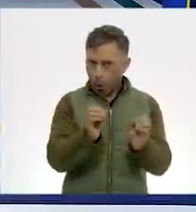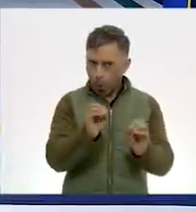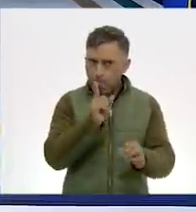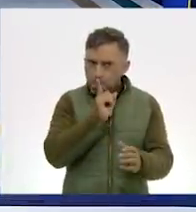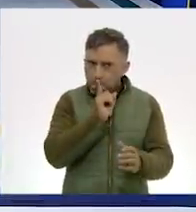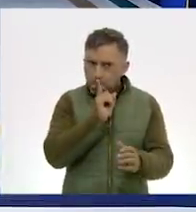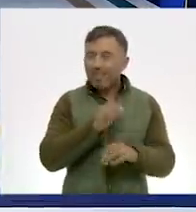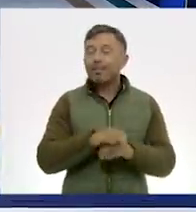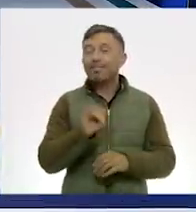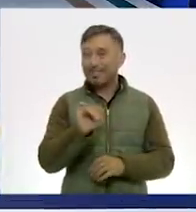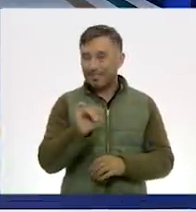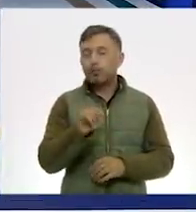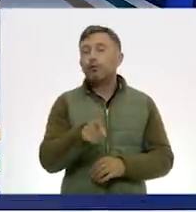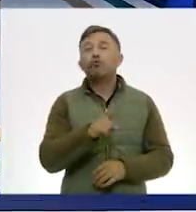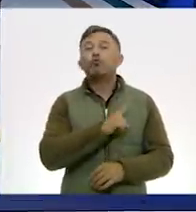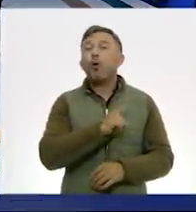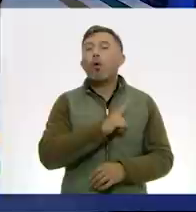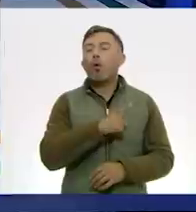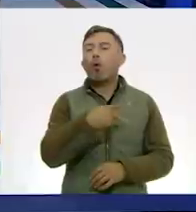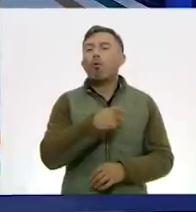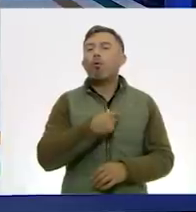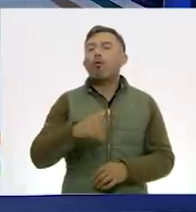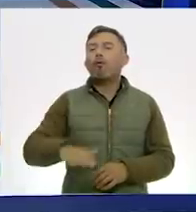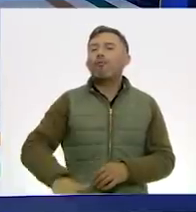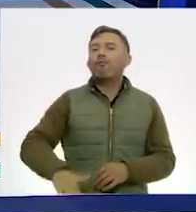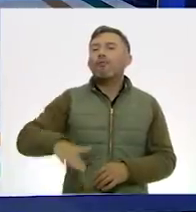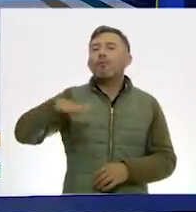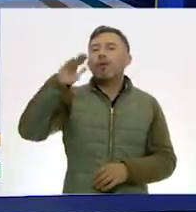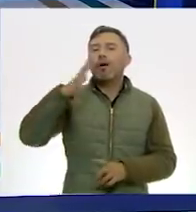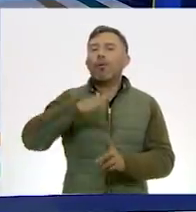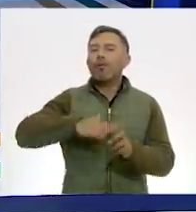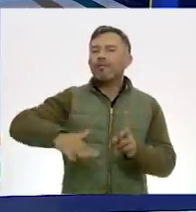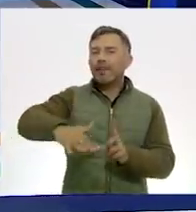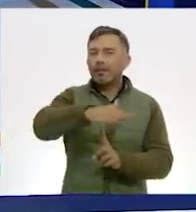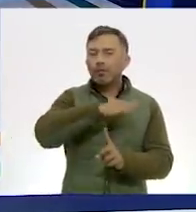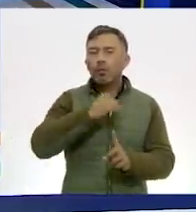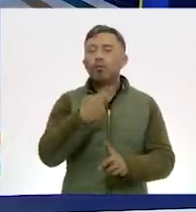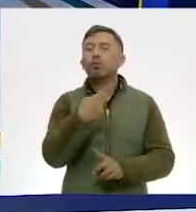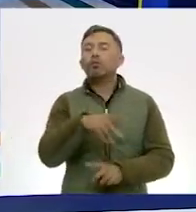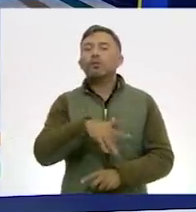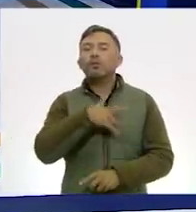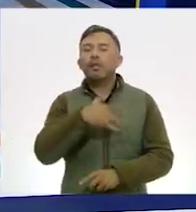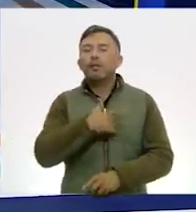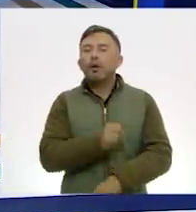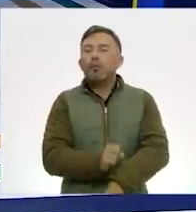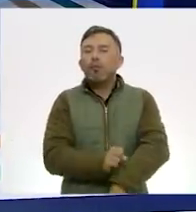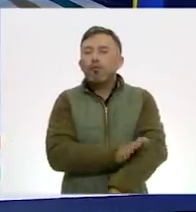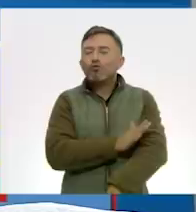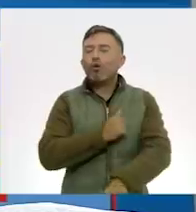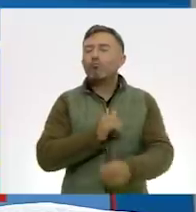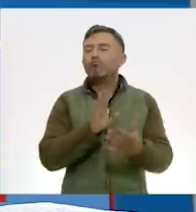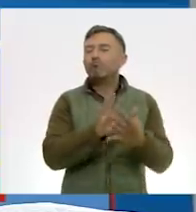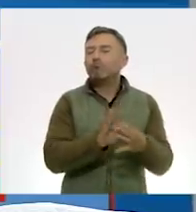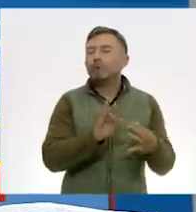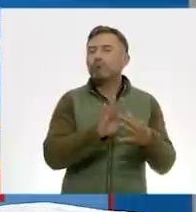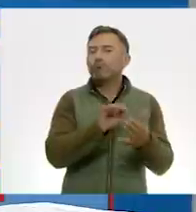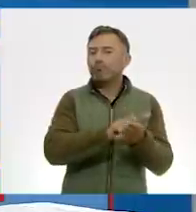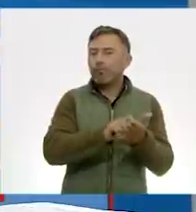el contexto donde creció, las Exacto. motivaciones, sus sentimientos. Sí. Y en el segundo